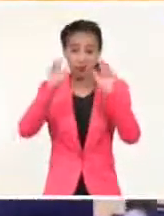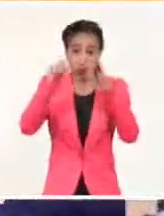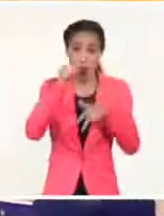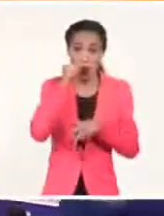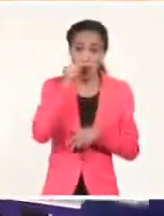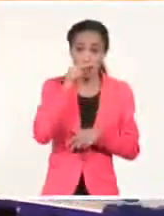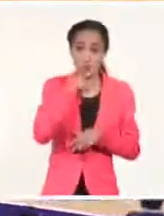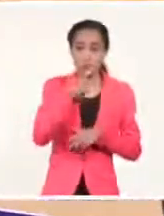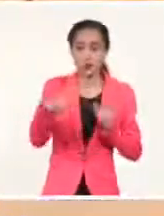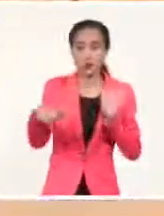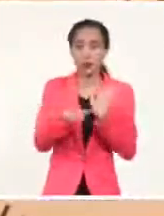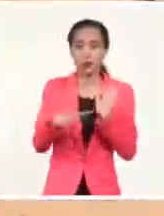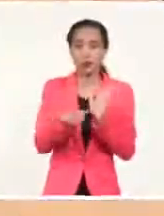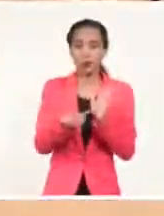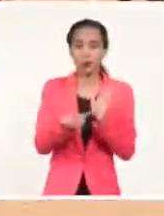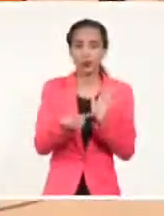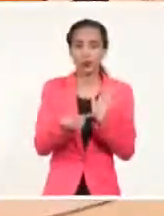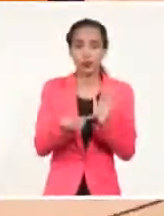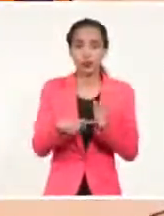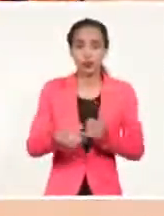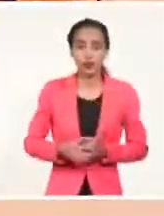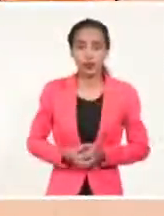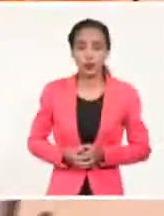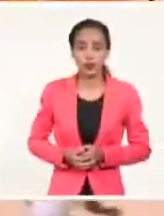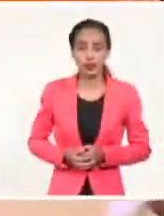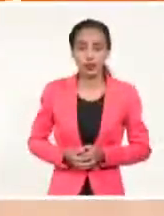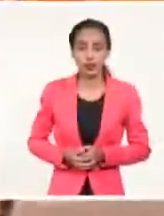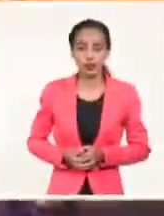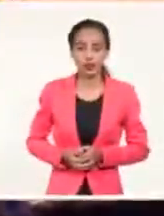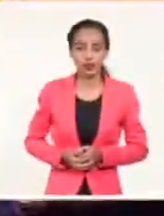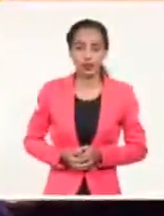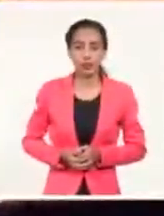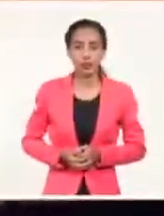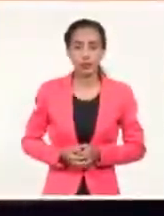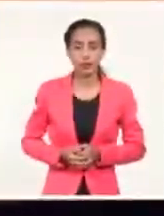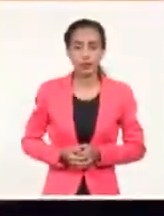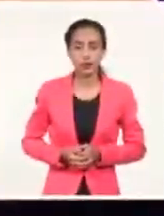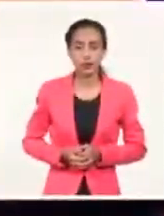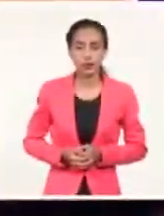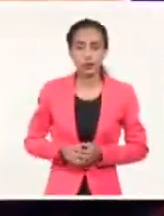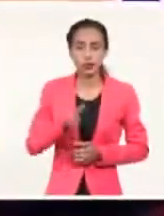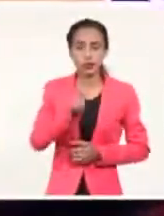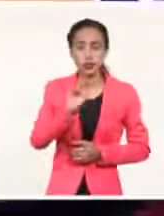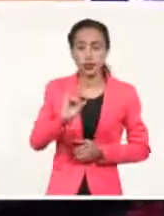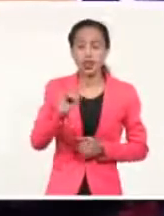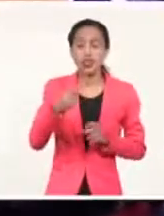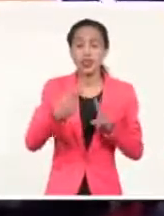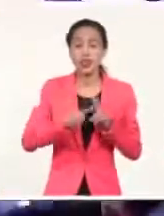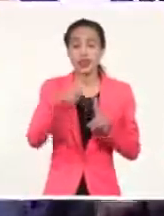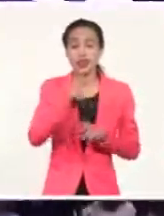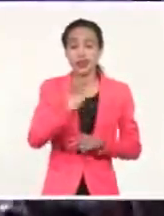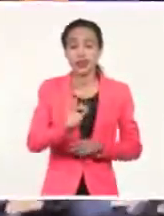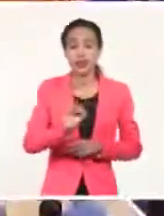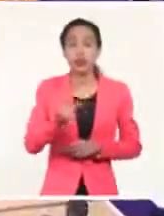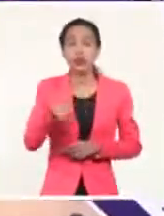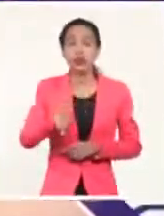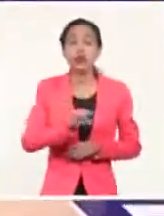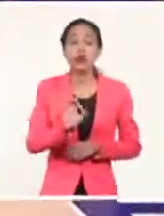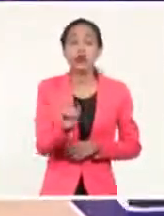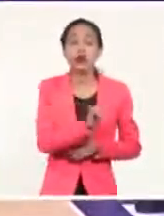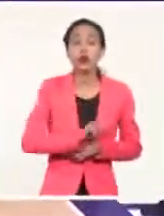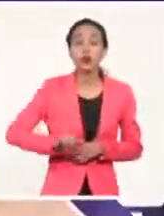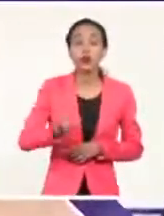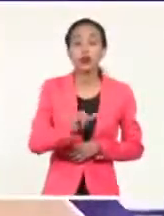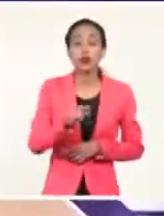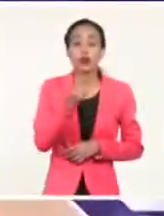21 puntos, mientras que Jordan Poole y Andrew Wiggins contribuyeron con 17 y 16 respectivamente, pero los vigentes monarcas no pudieron con el